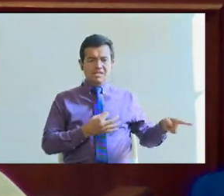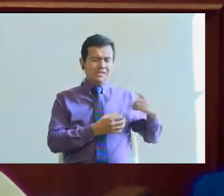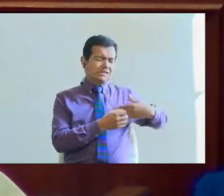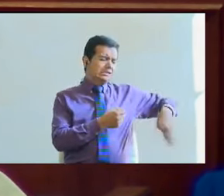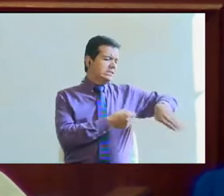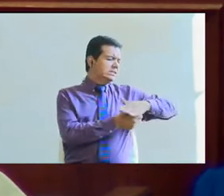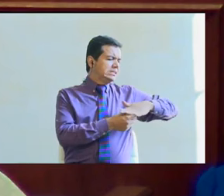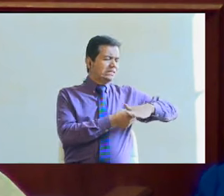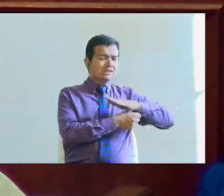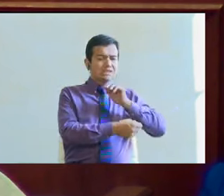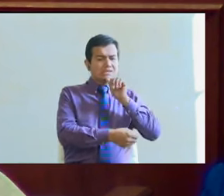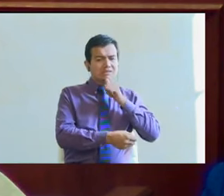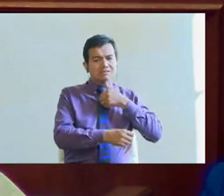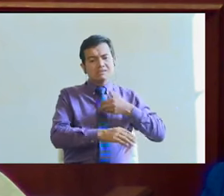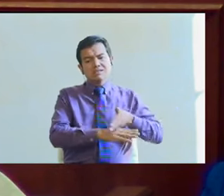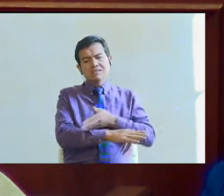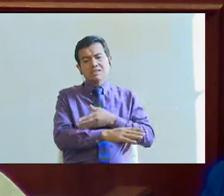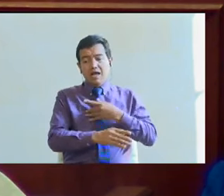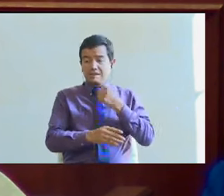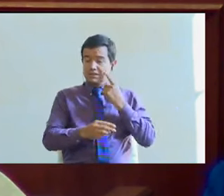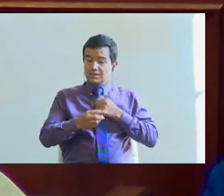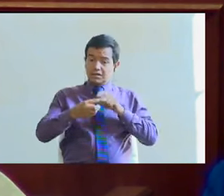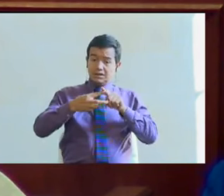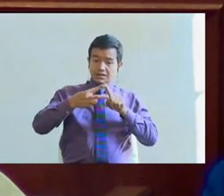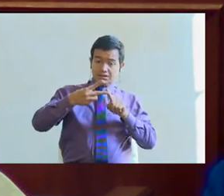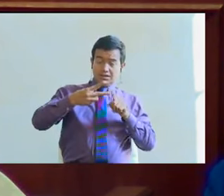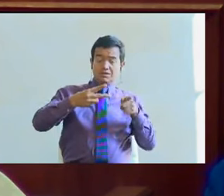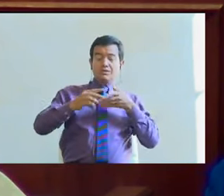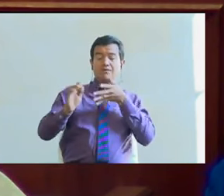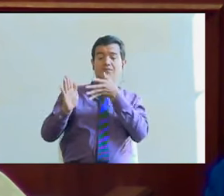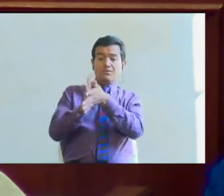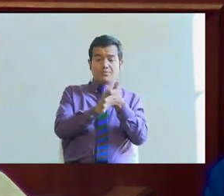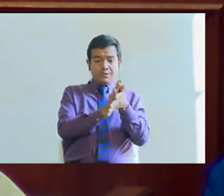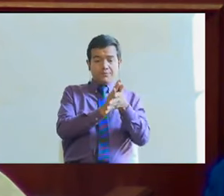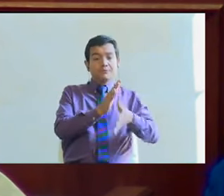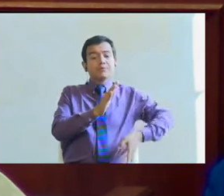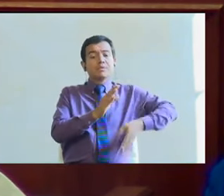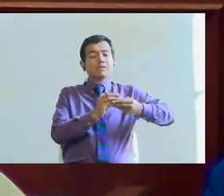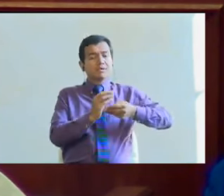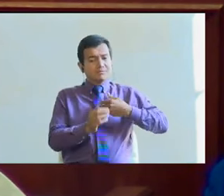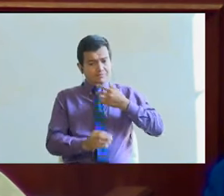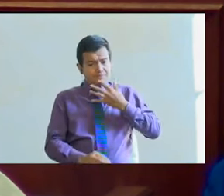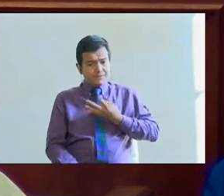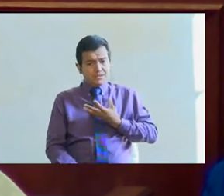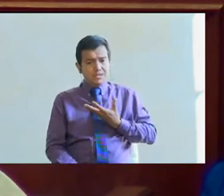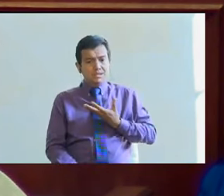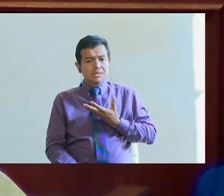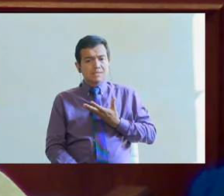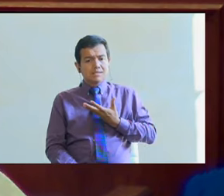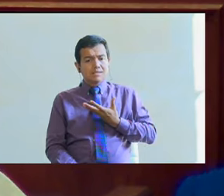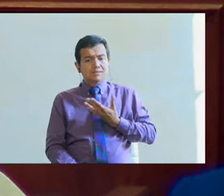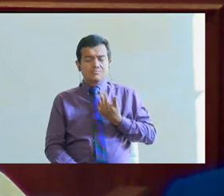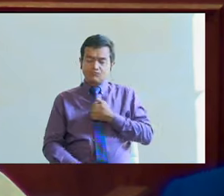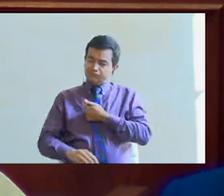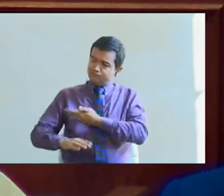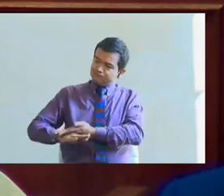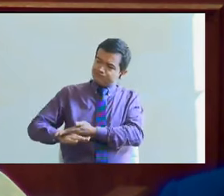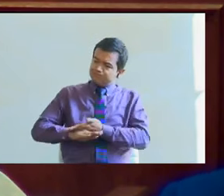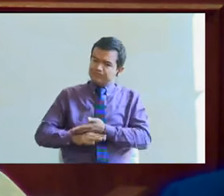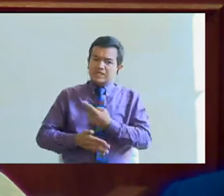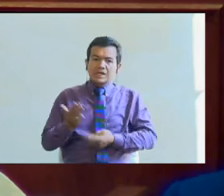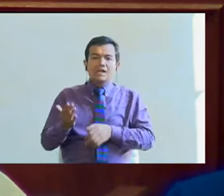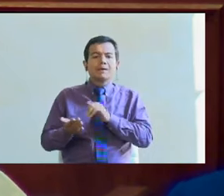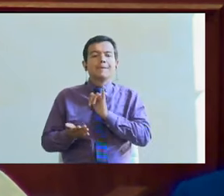las penurias que ya han explicado los dos antecesores que y realmente exigimos un